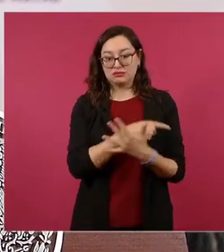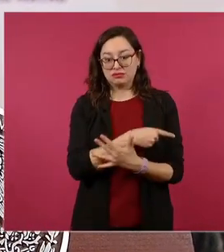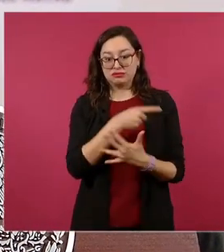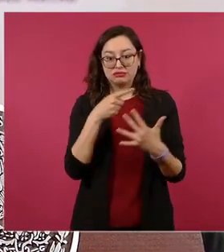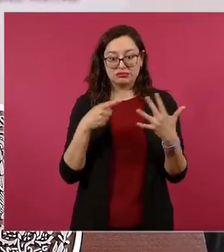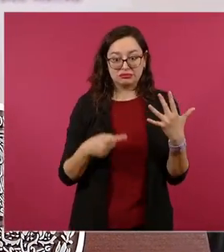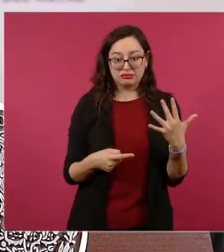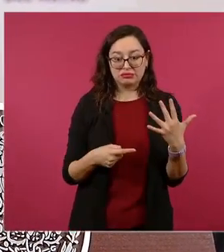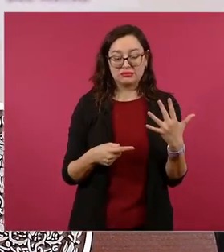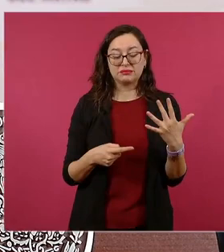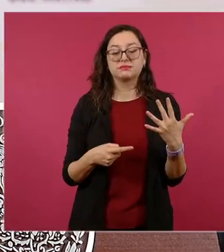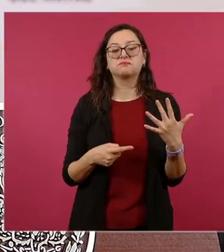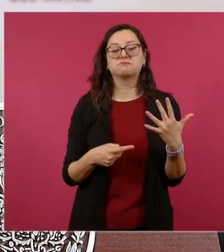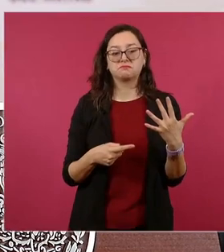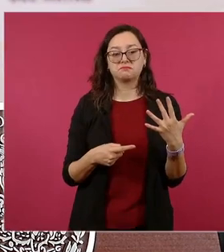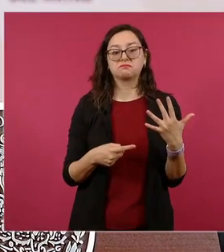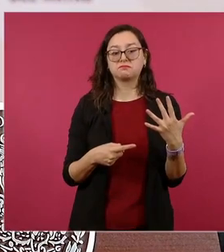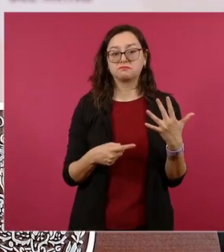vivimos